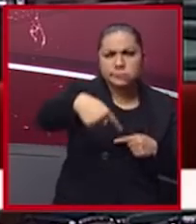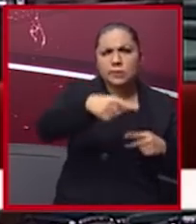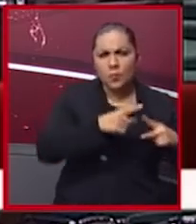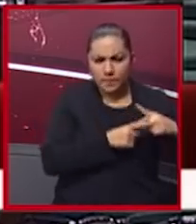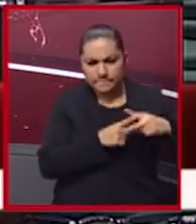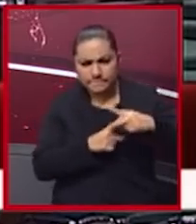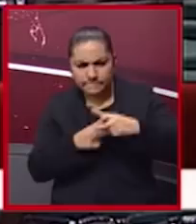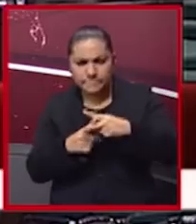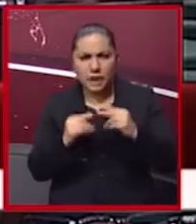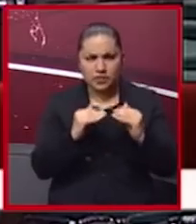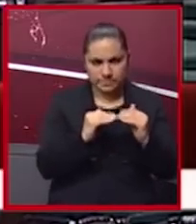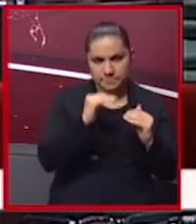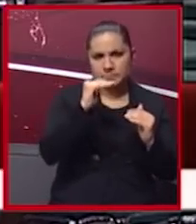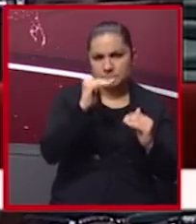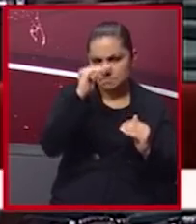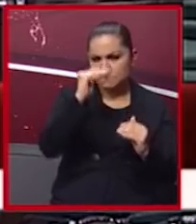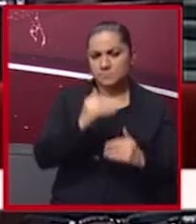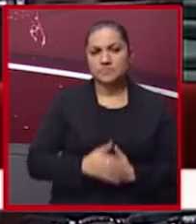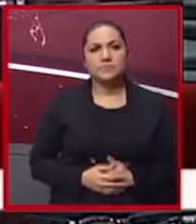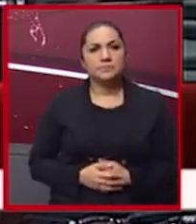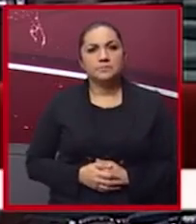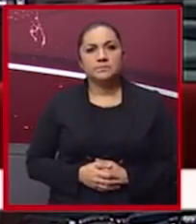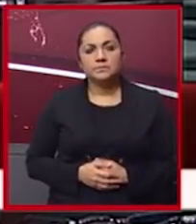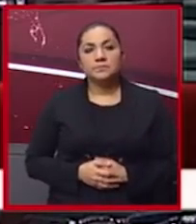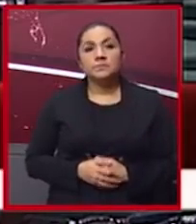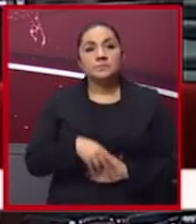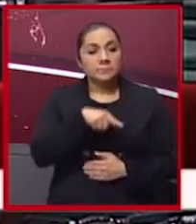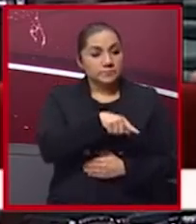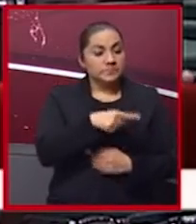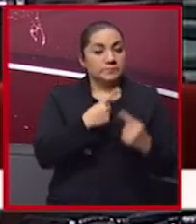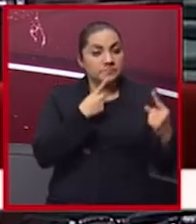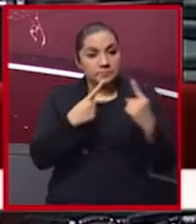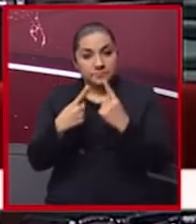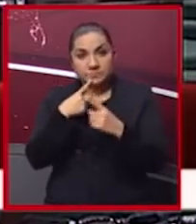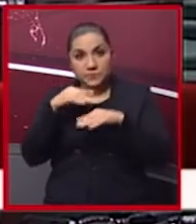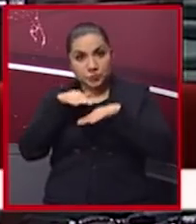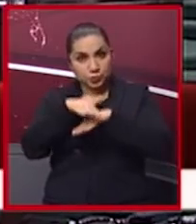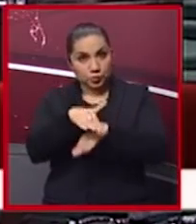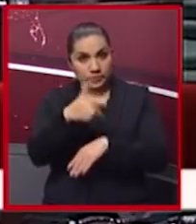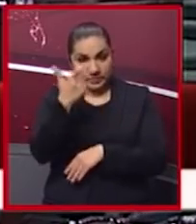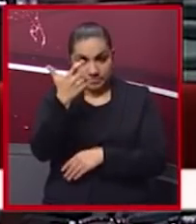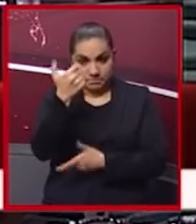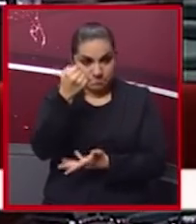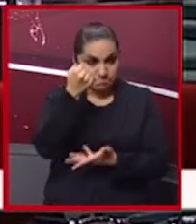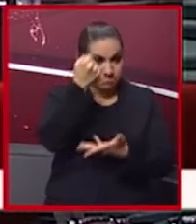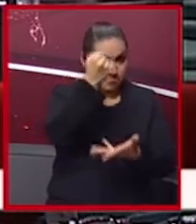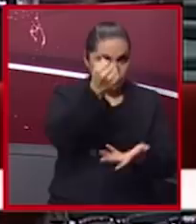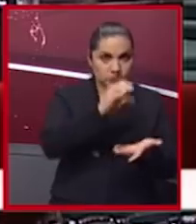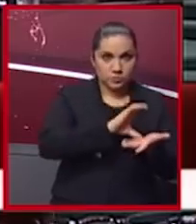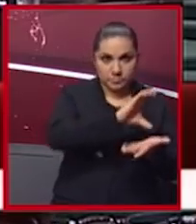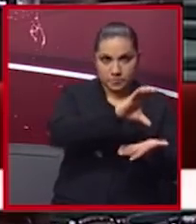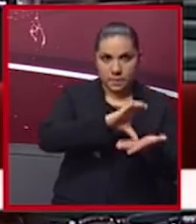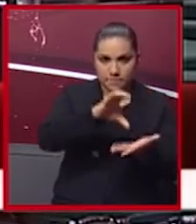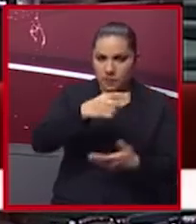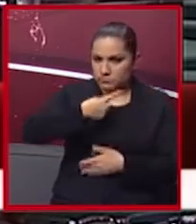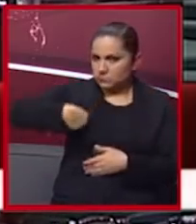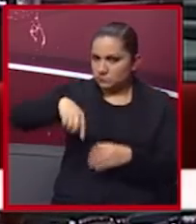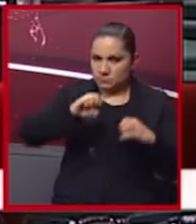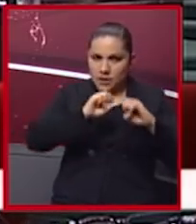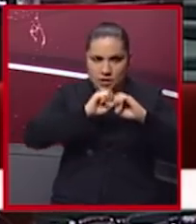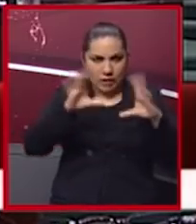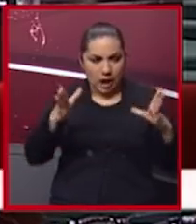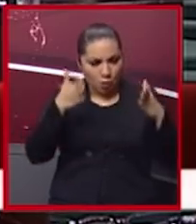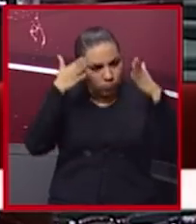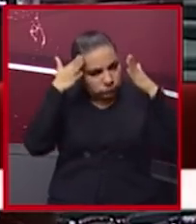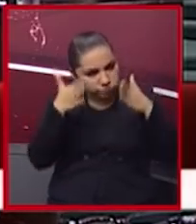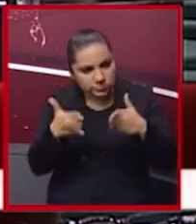Estaremos en la discusión del presupuesto, pues no obstante el comentario que hizo aquí el